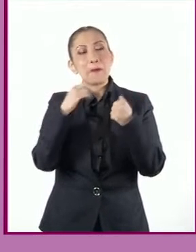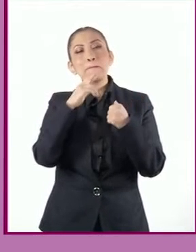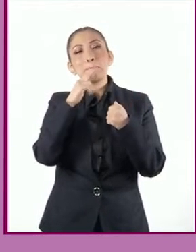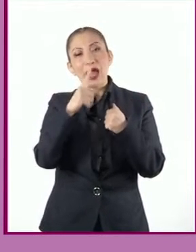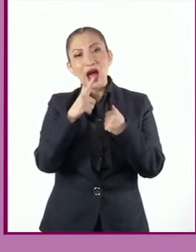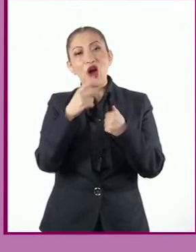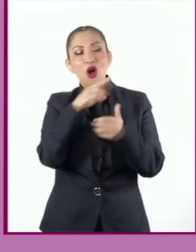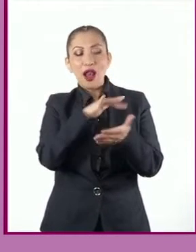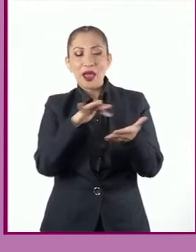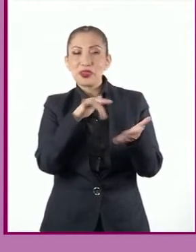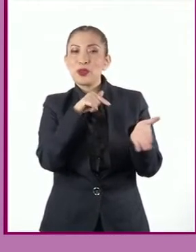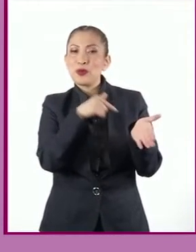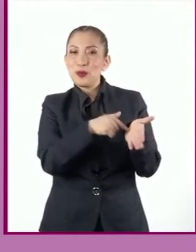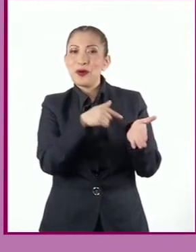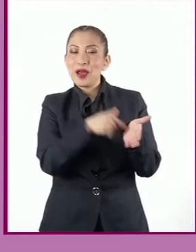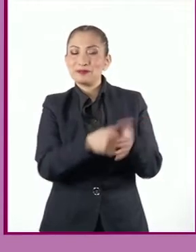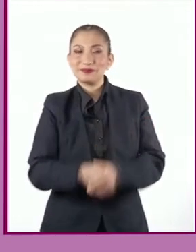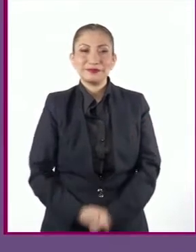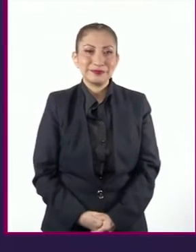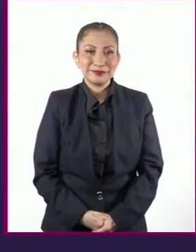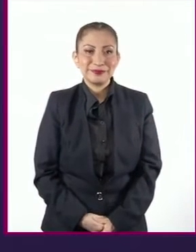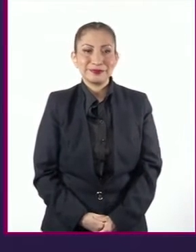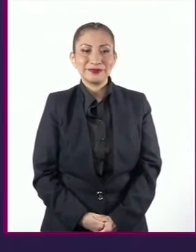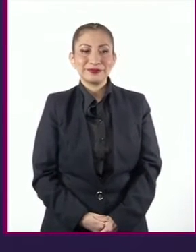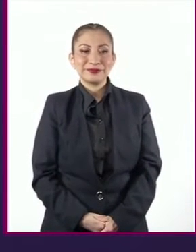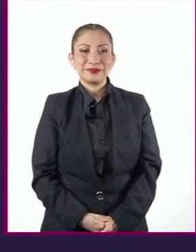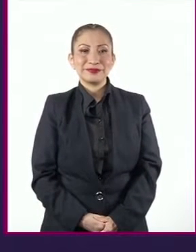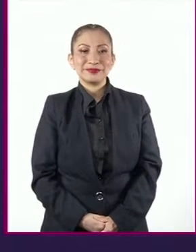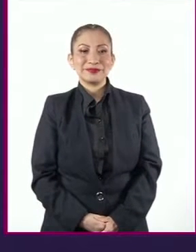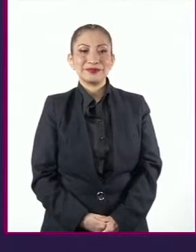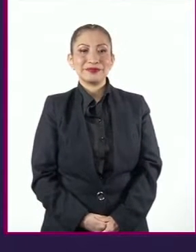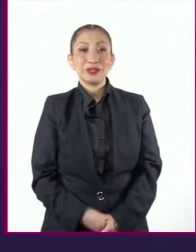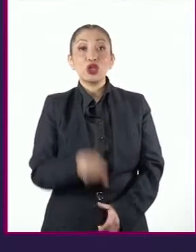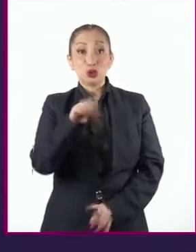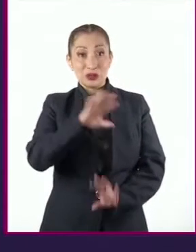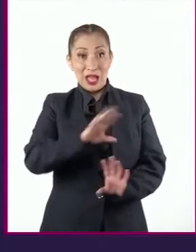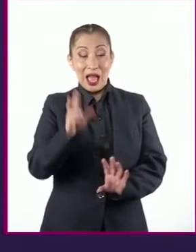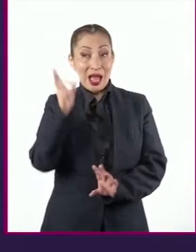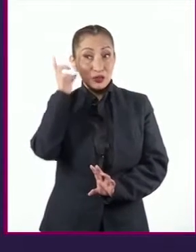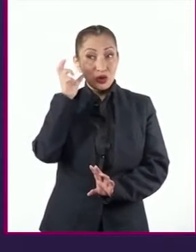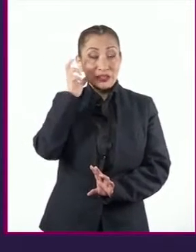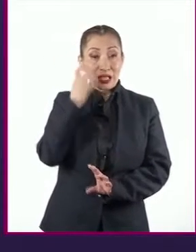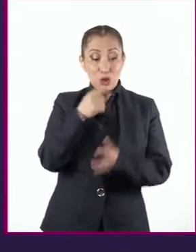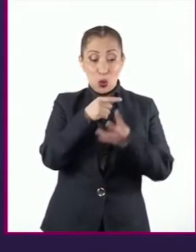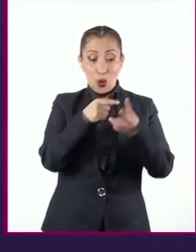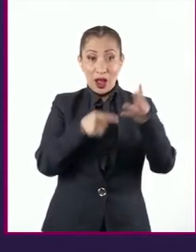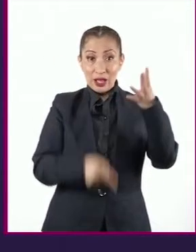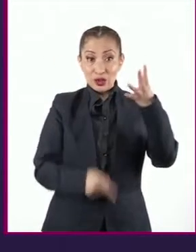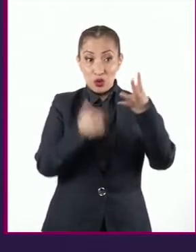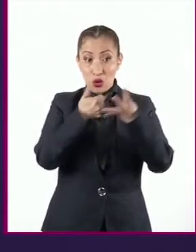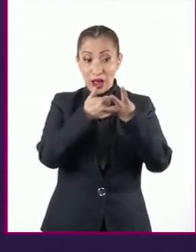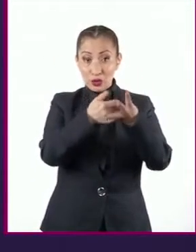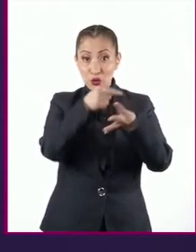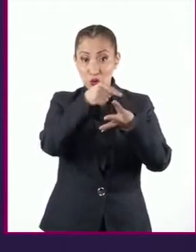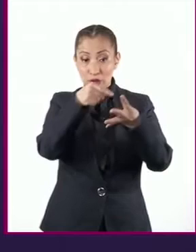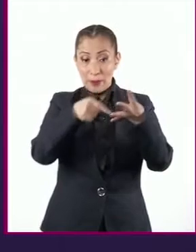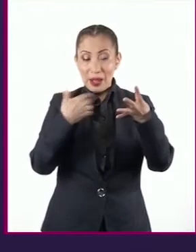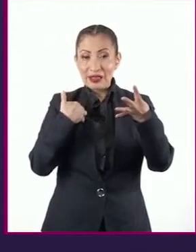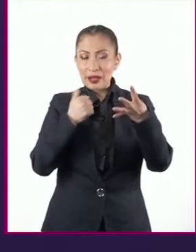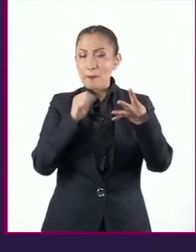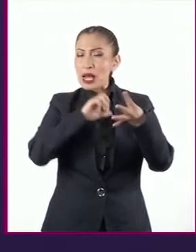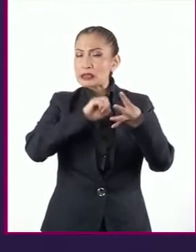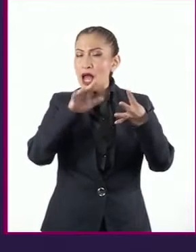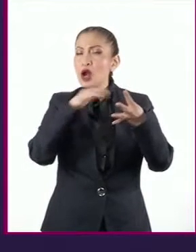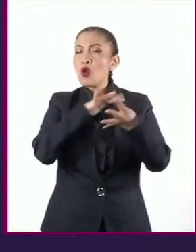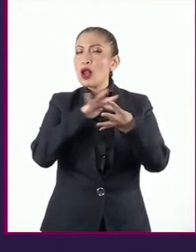entendimiento acerca de la lectura se ampliará. Como escucharon, estos 4 pasos nos ayudan a comprender más